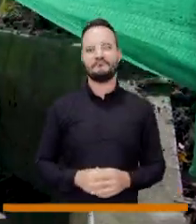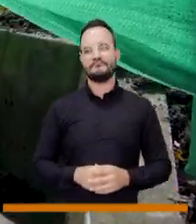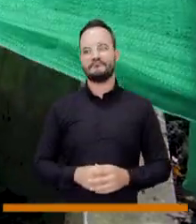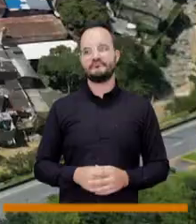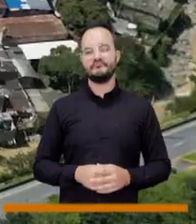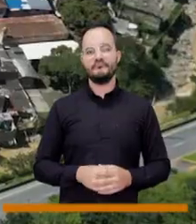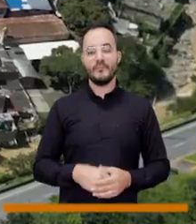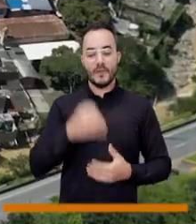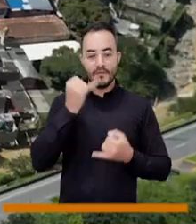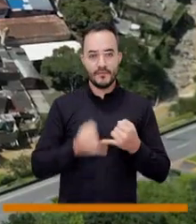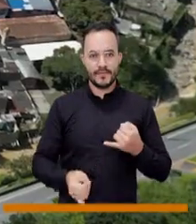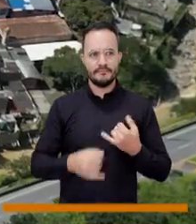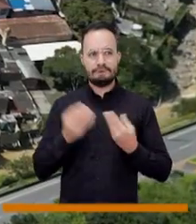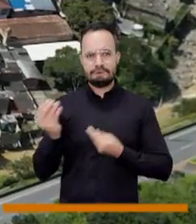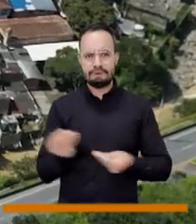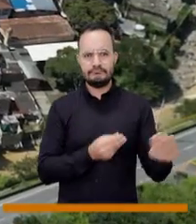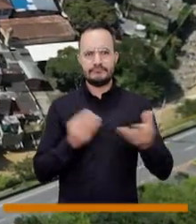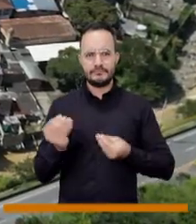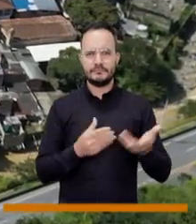futuras, se intervinieron